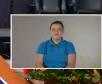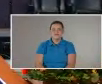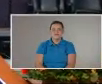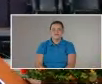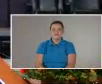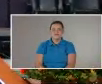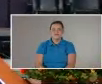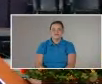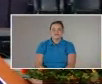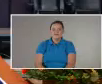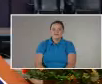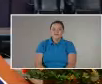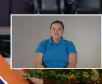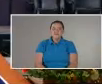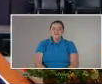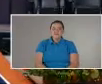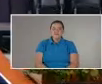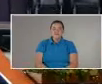Y entonces,